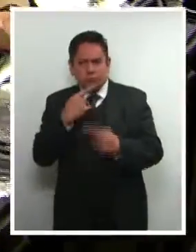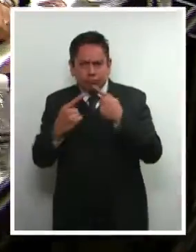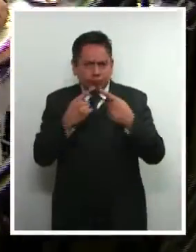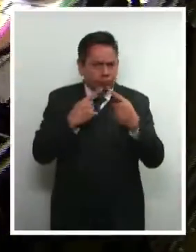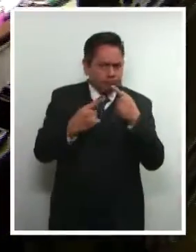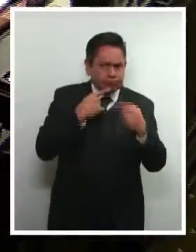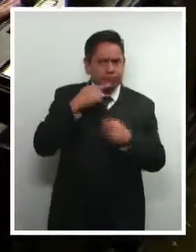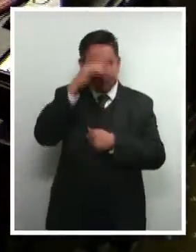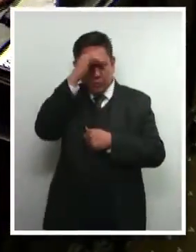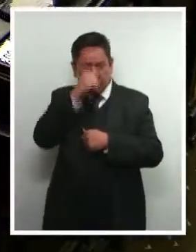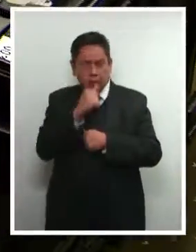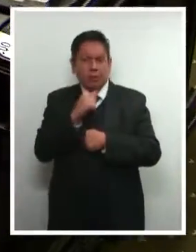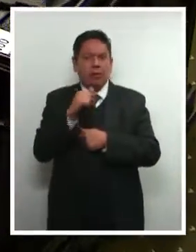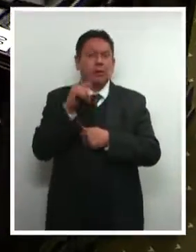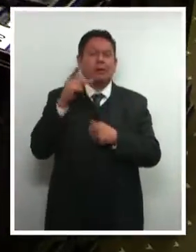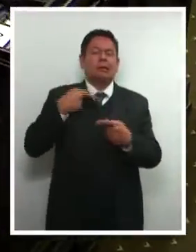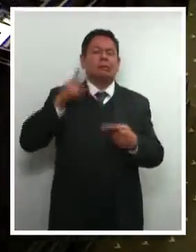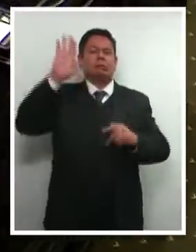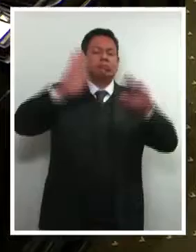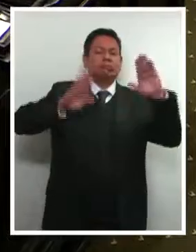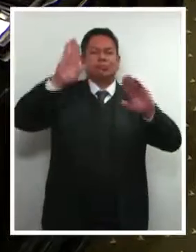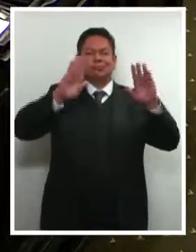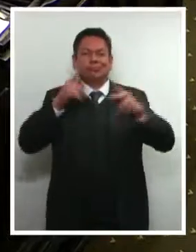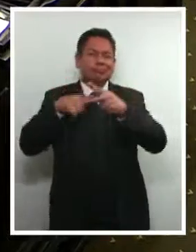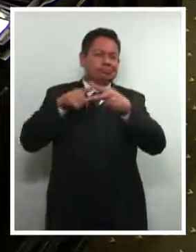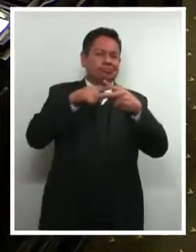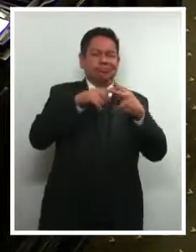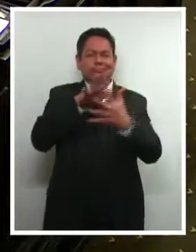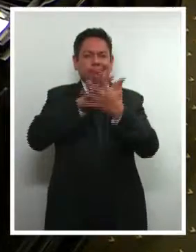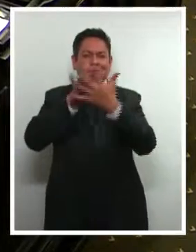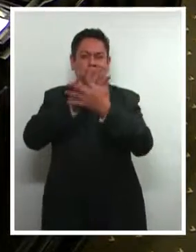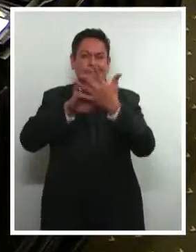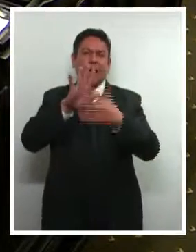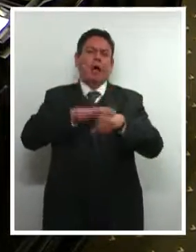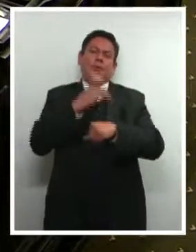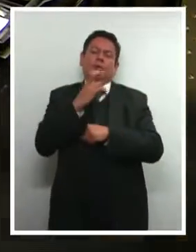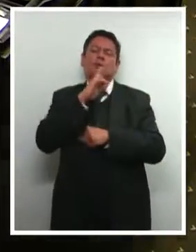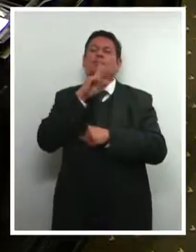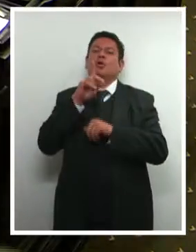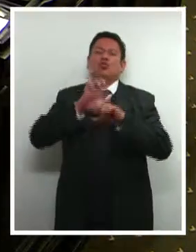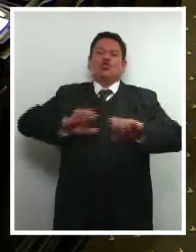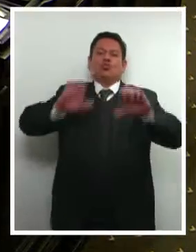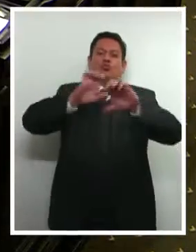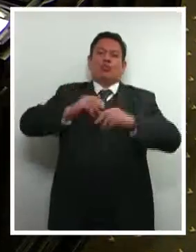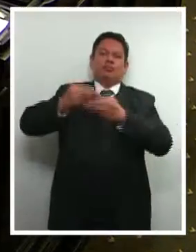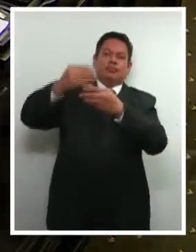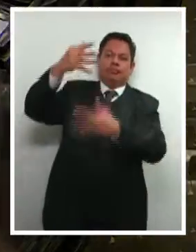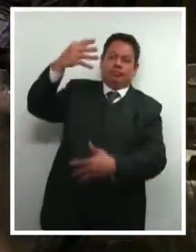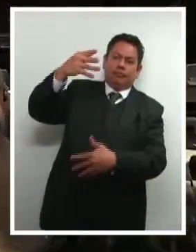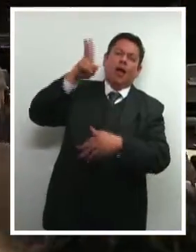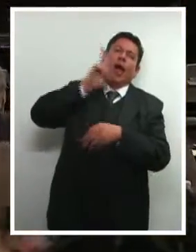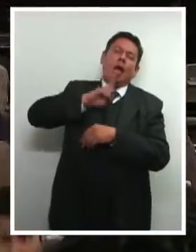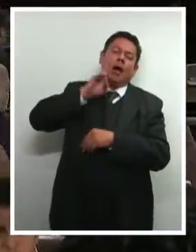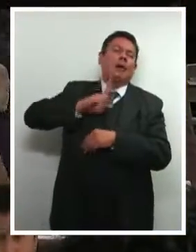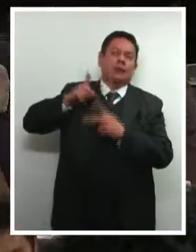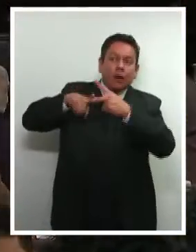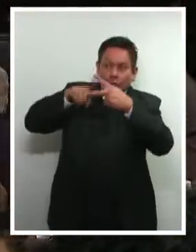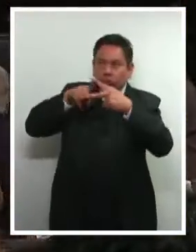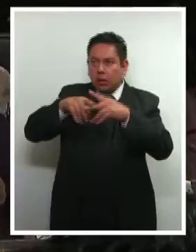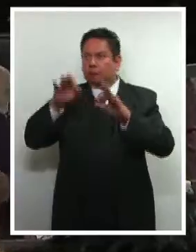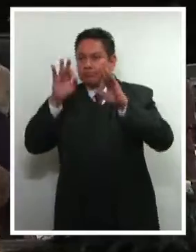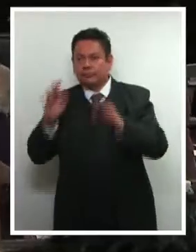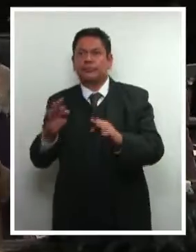no se vio clara la votación económica. Es por ello que se procedió a la votación nominal para saber